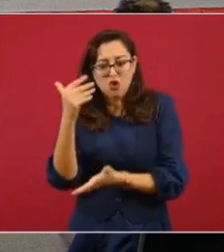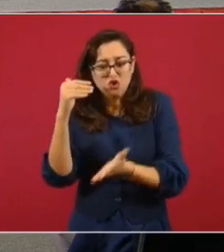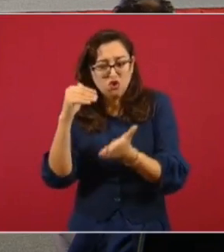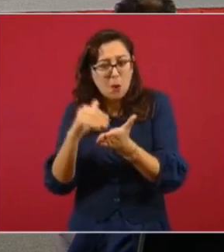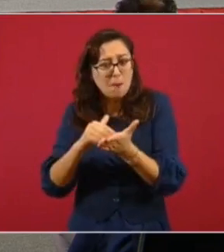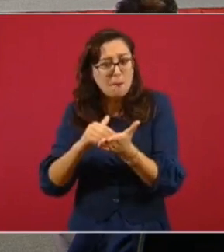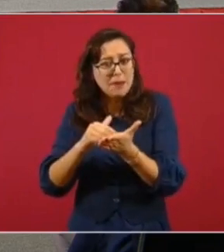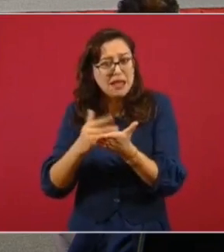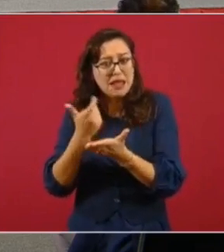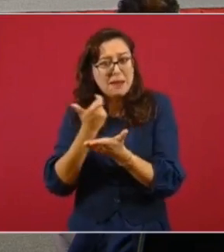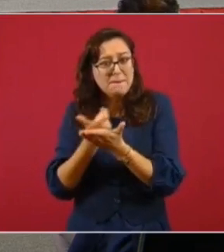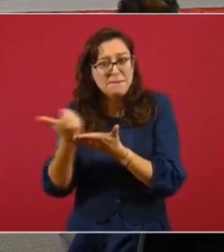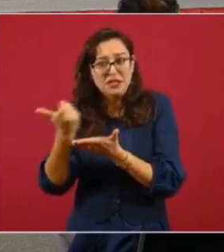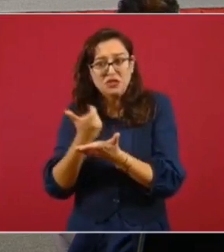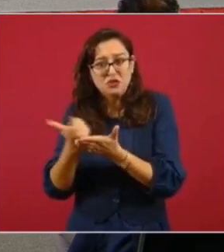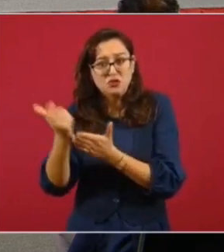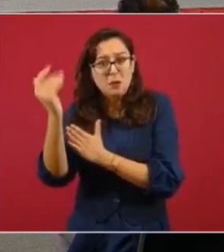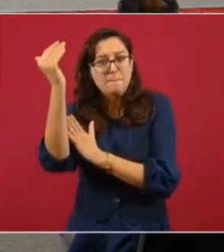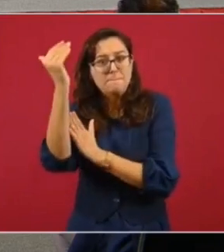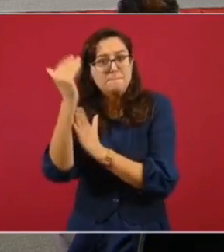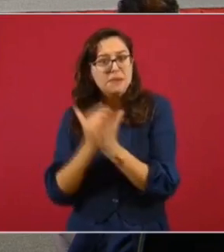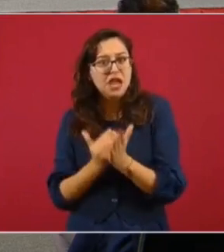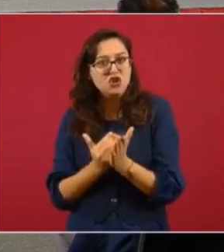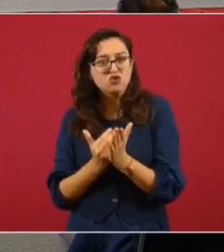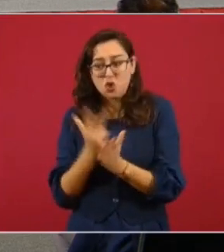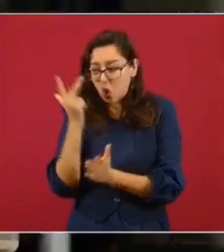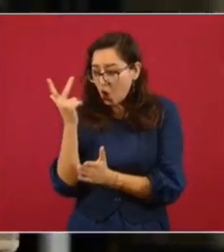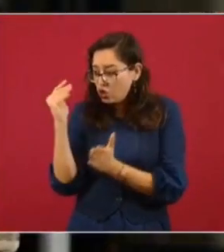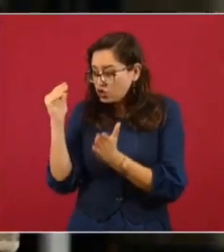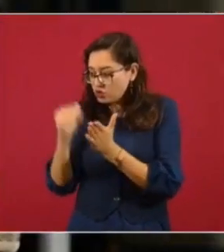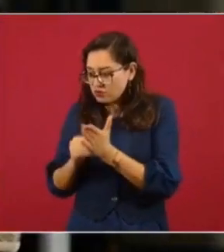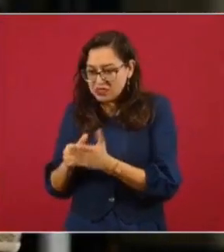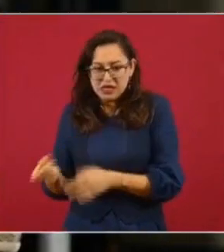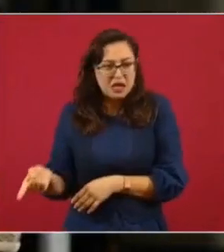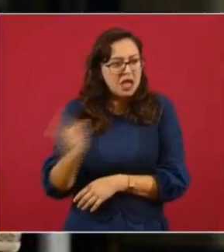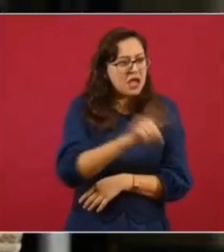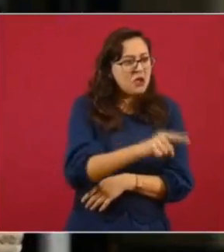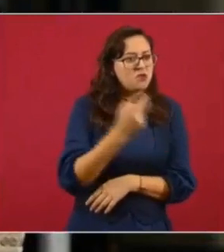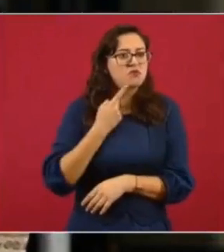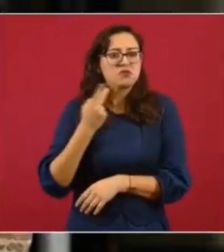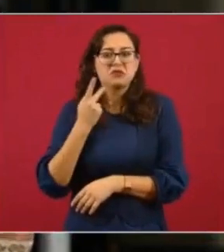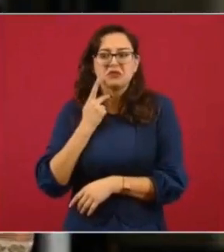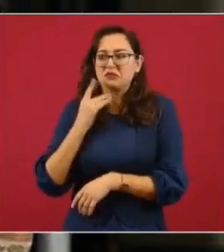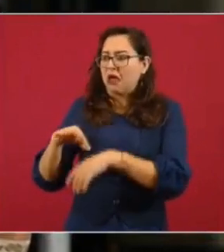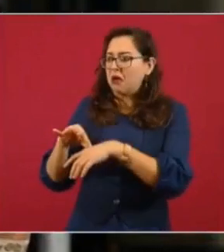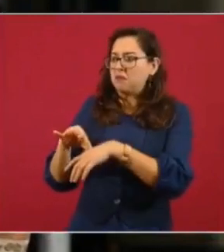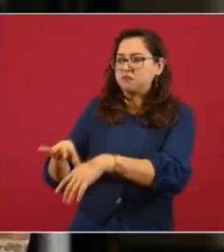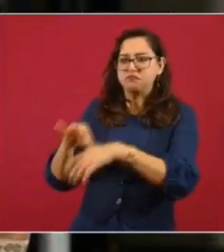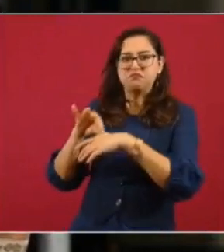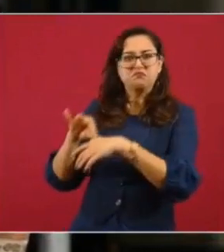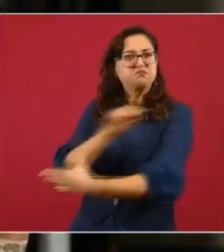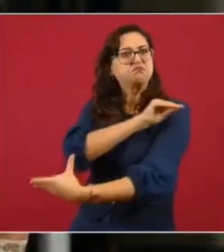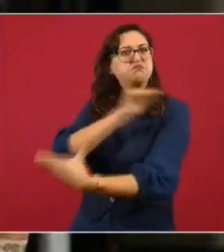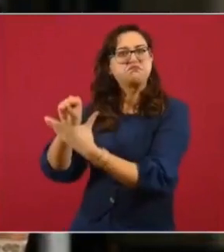pesos mensuales, ¿qué opinión le merece este tipo de políticos que viven tan alejados de la realidad,